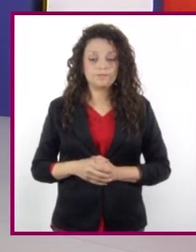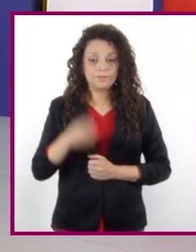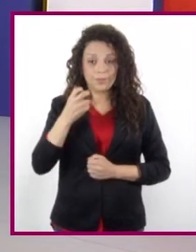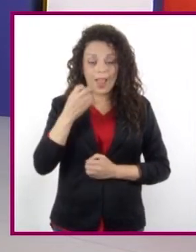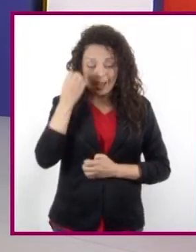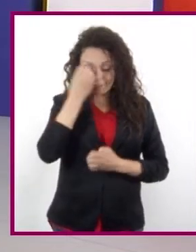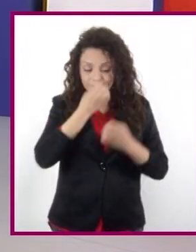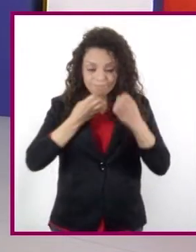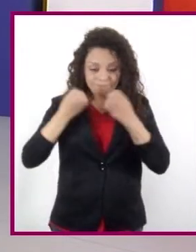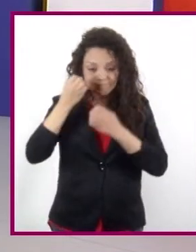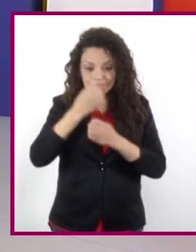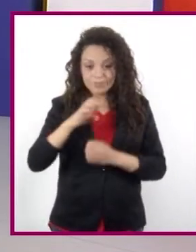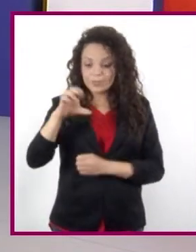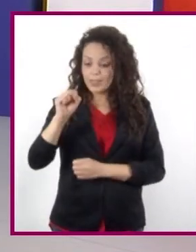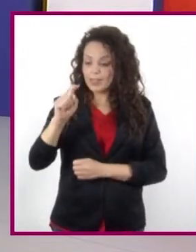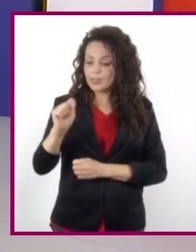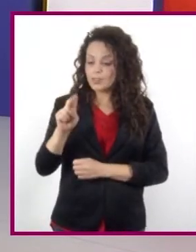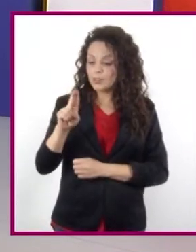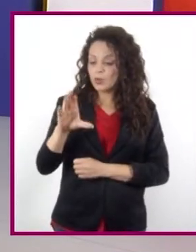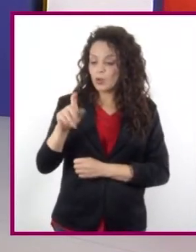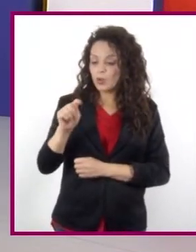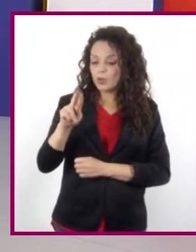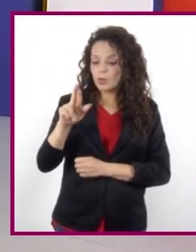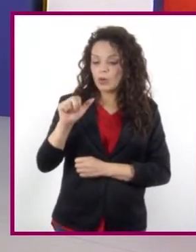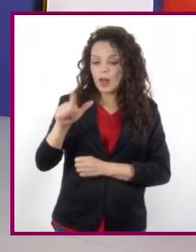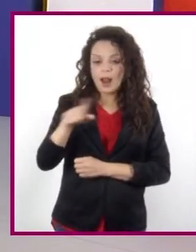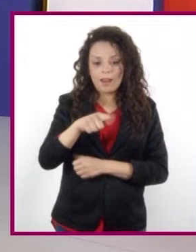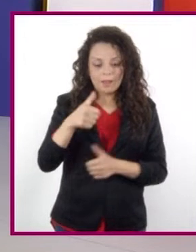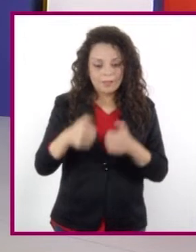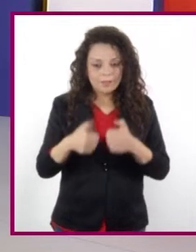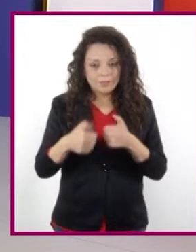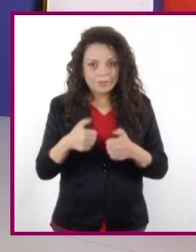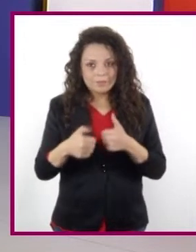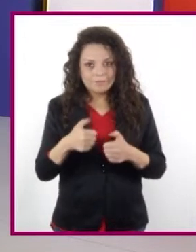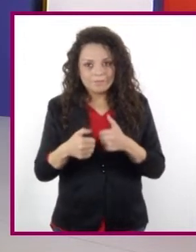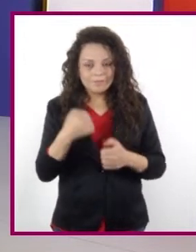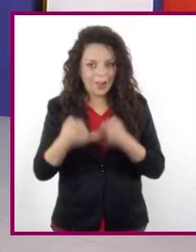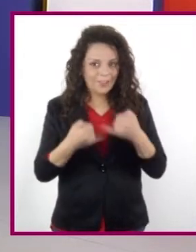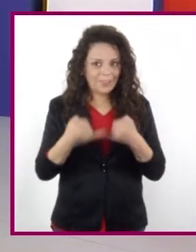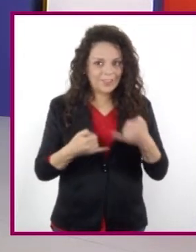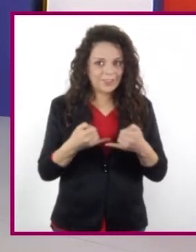análisis estructural de este control de videojuego.